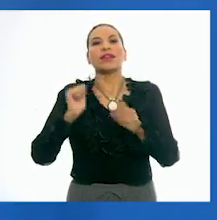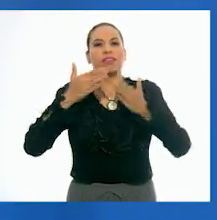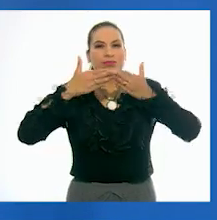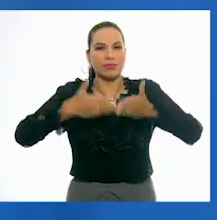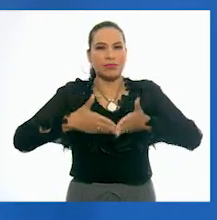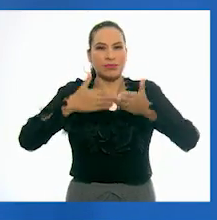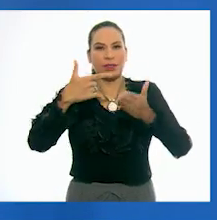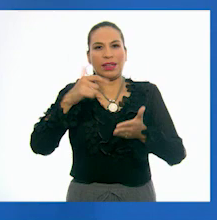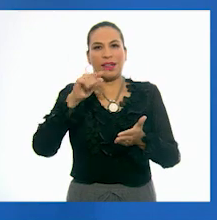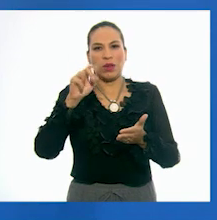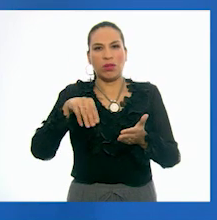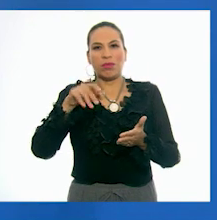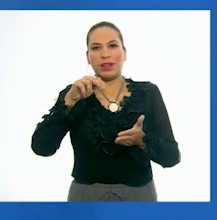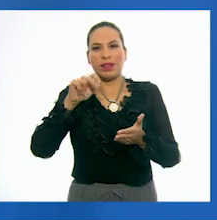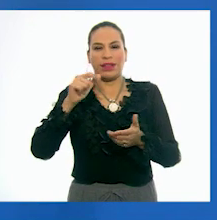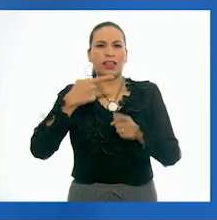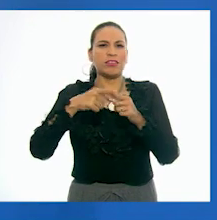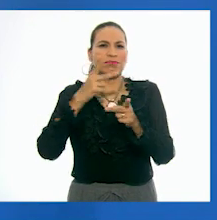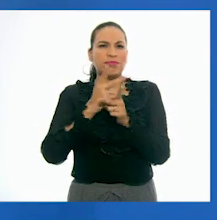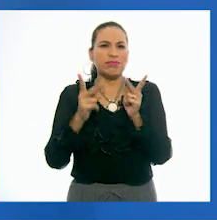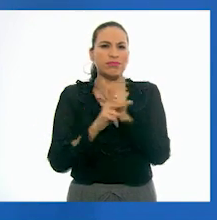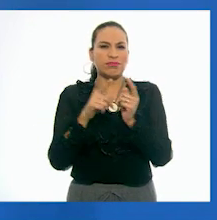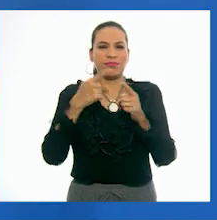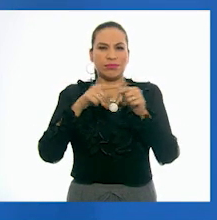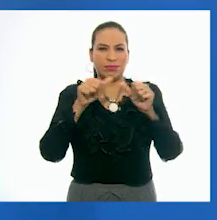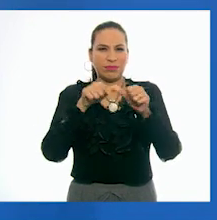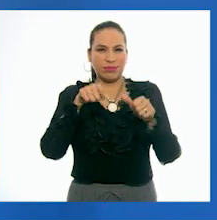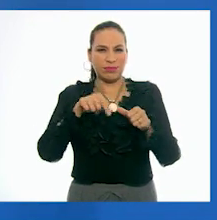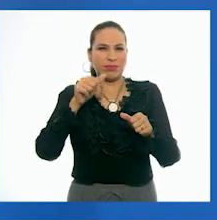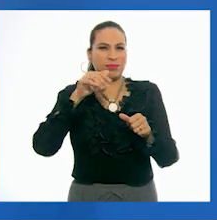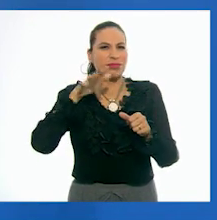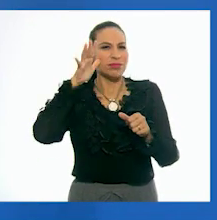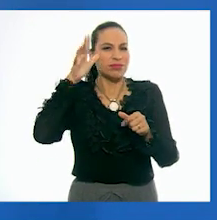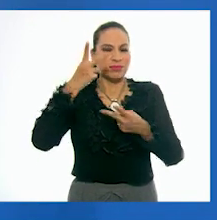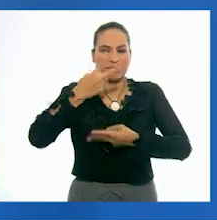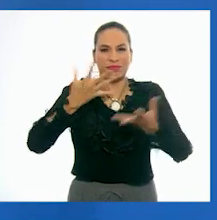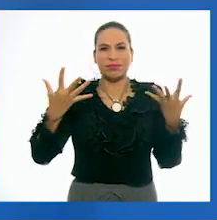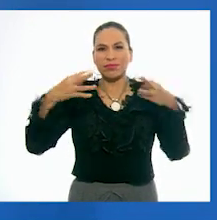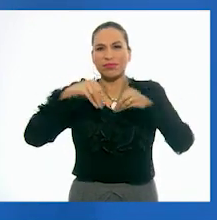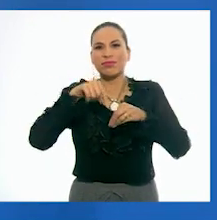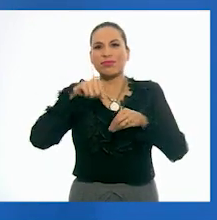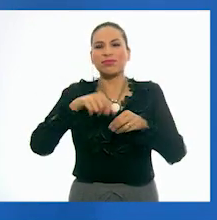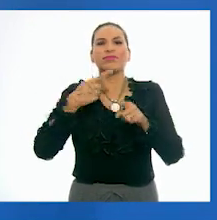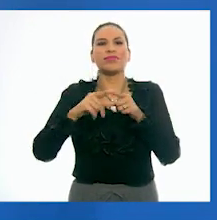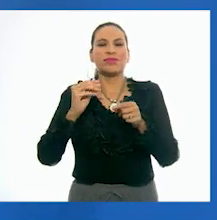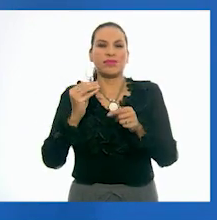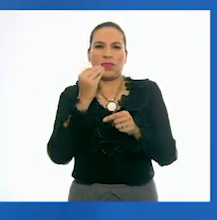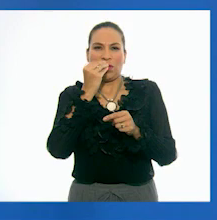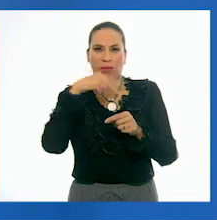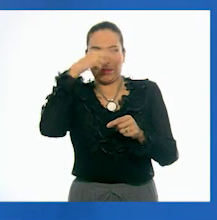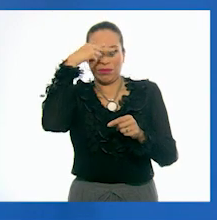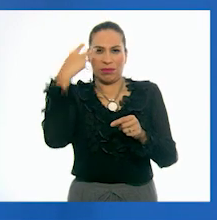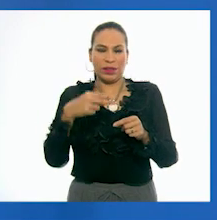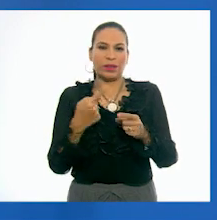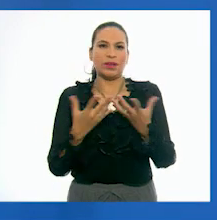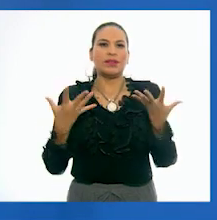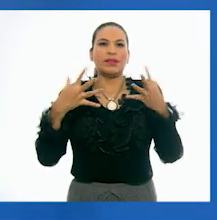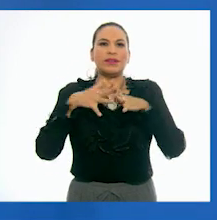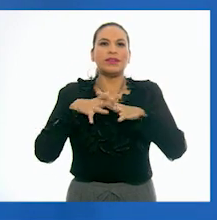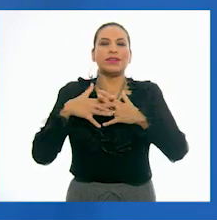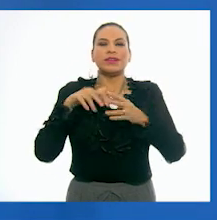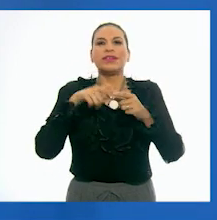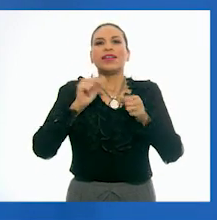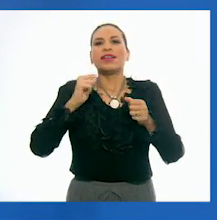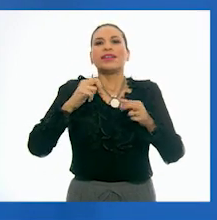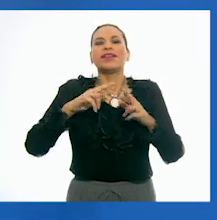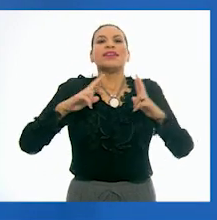y que junto con los productos prehispánicos dieron como resultado la comida mexicana. Y bueno, también hablamos de la mezcla religiosa